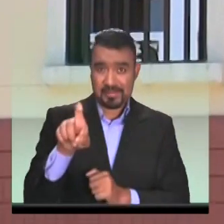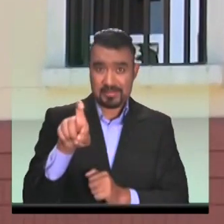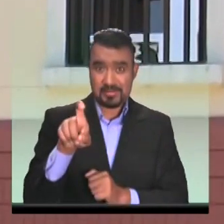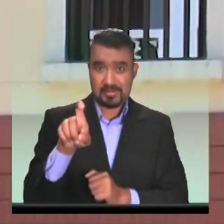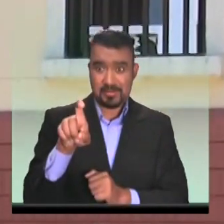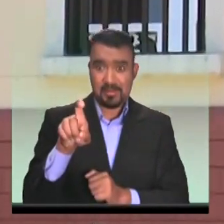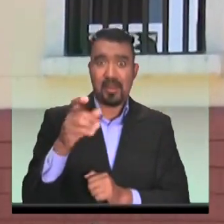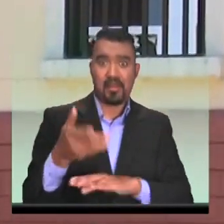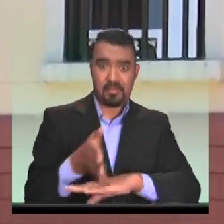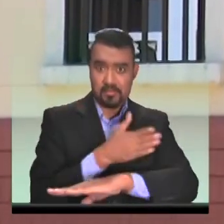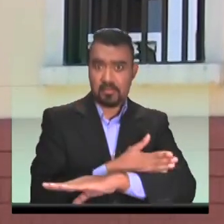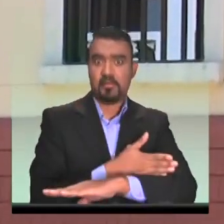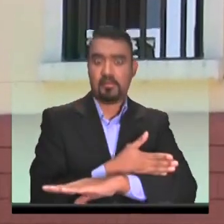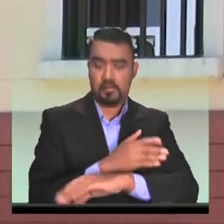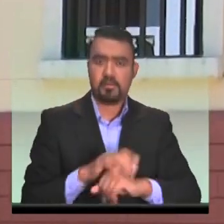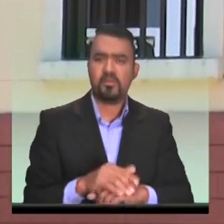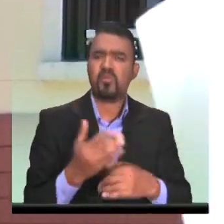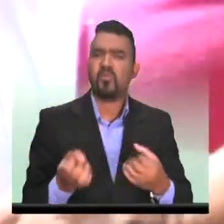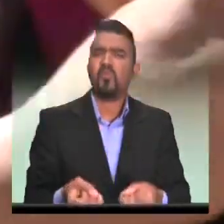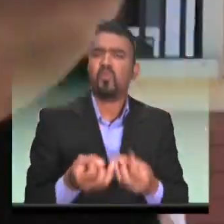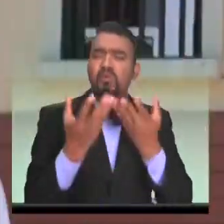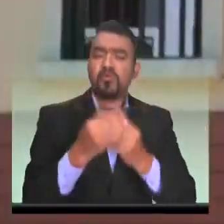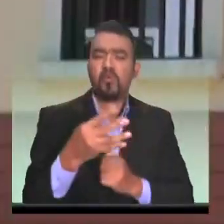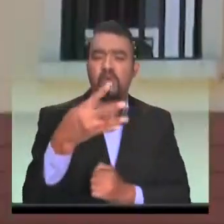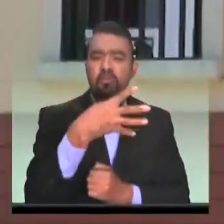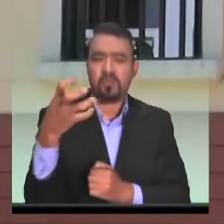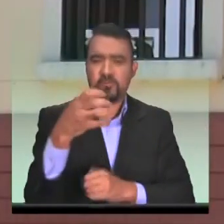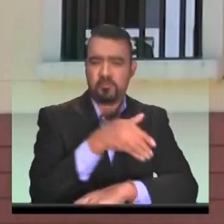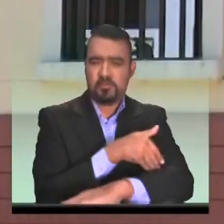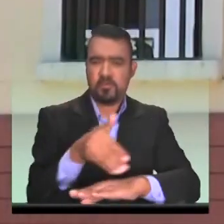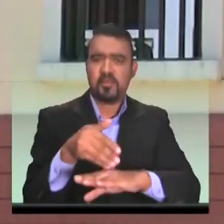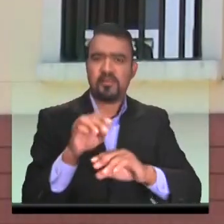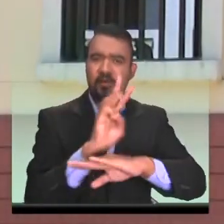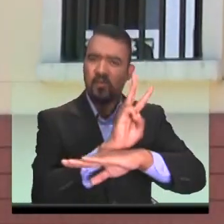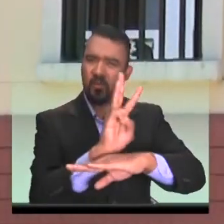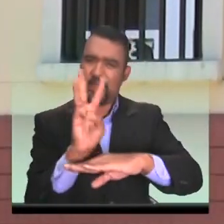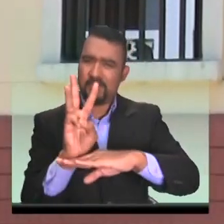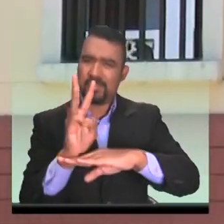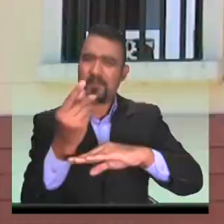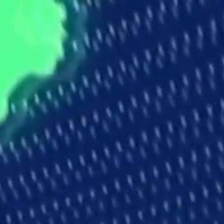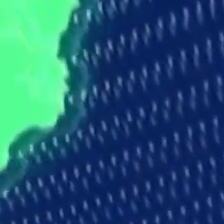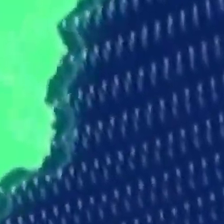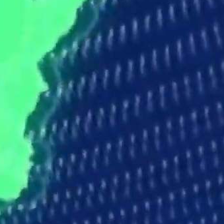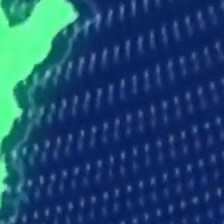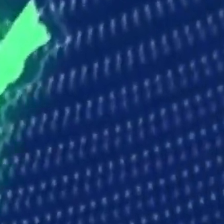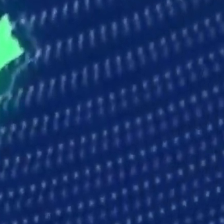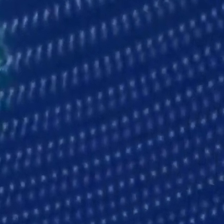modalidad del delito informático, donde hurtaron 400 millones de pesos de las cuentas del banco.